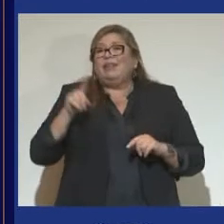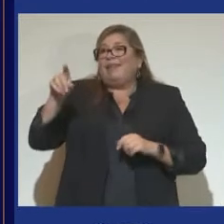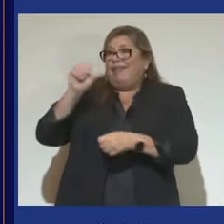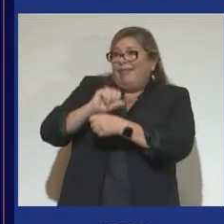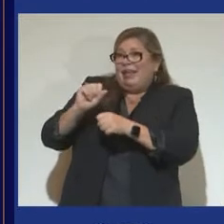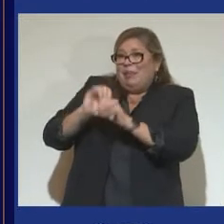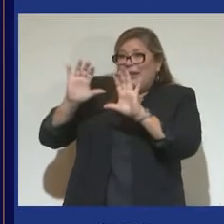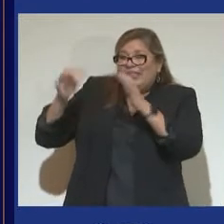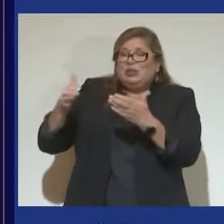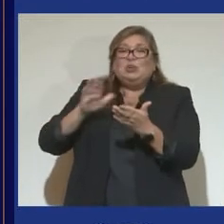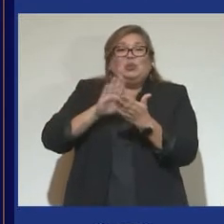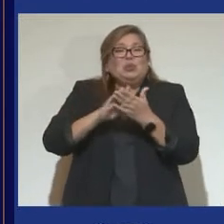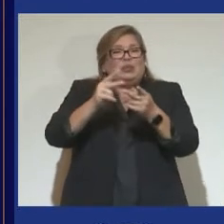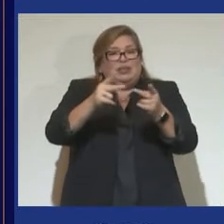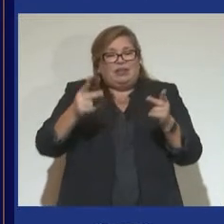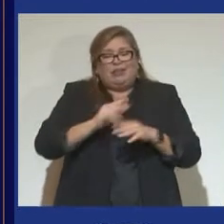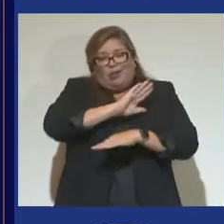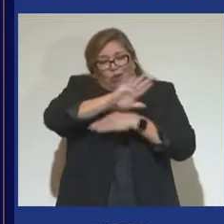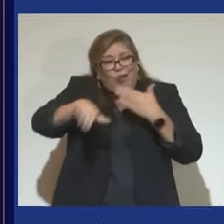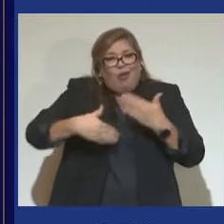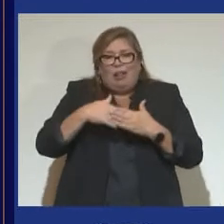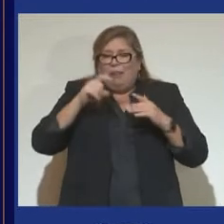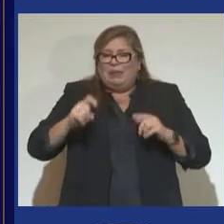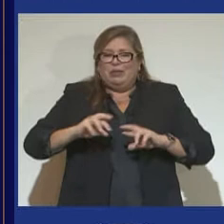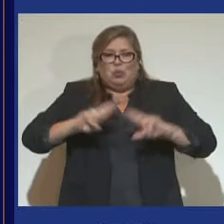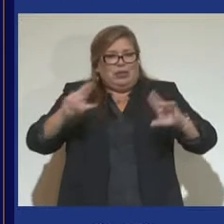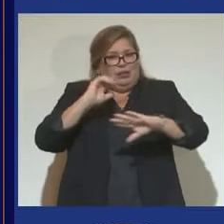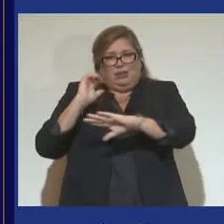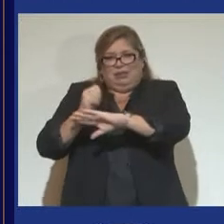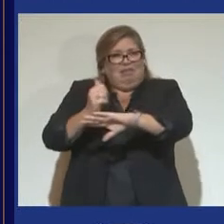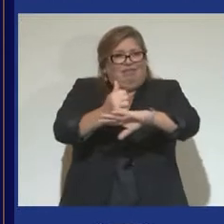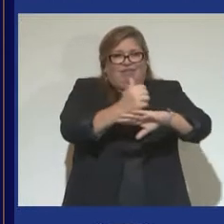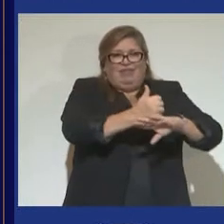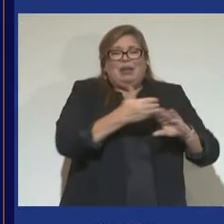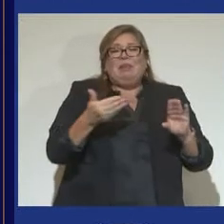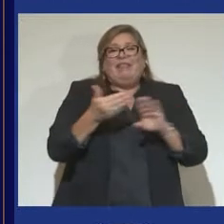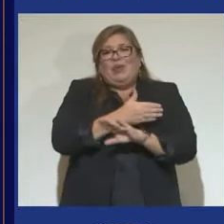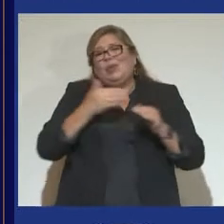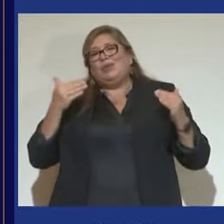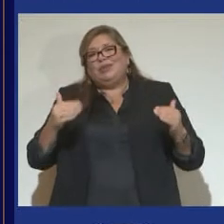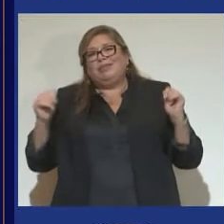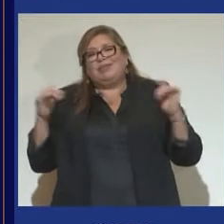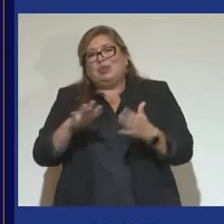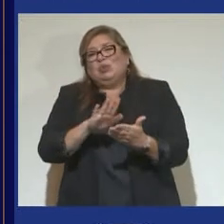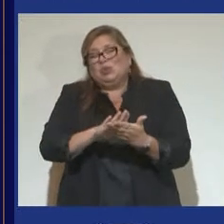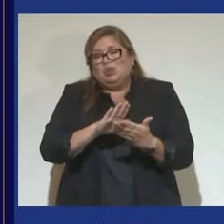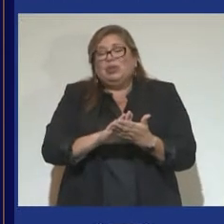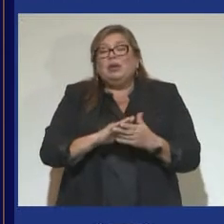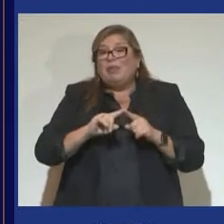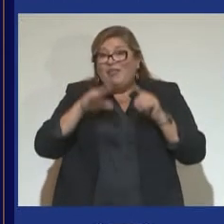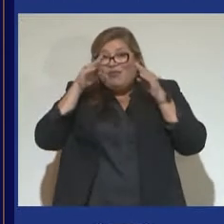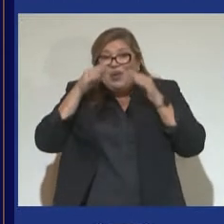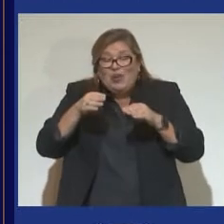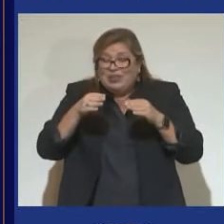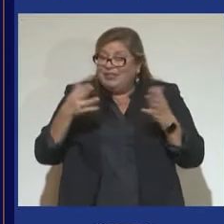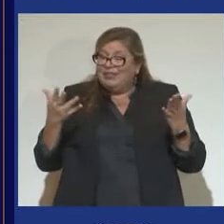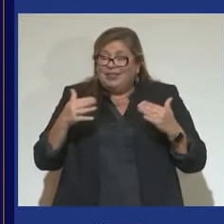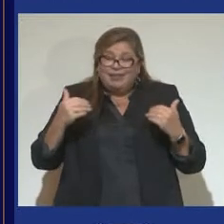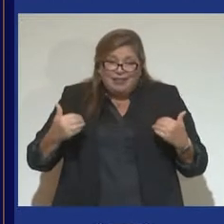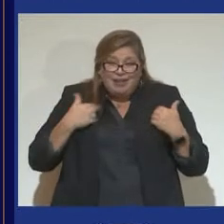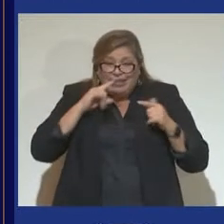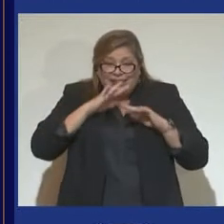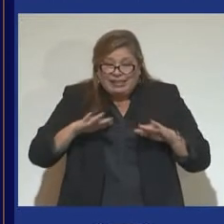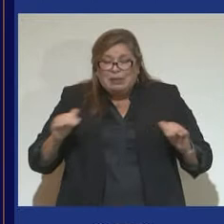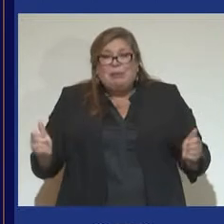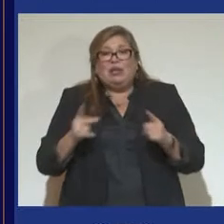administración los distritos los empleados la administración hablamos mucho de esto en las últimas semanas pero el enfoque es